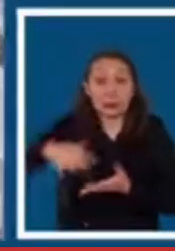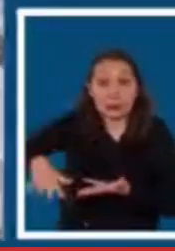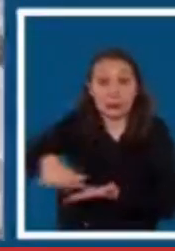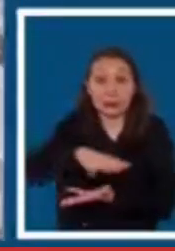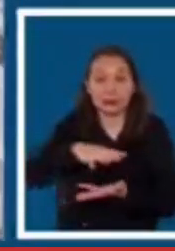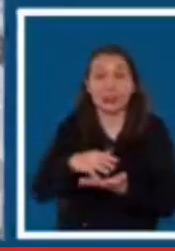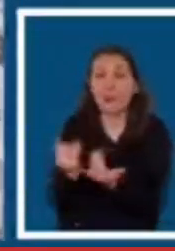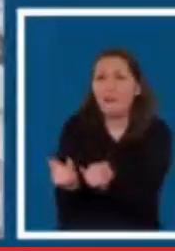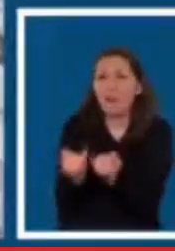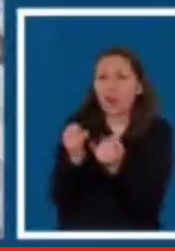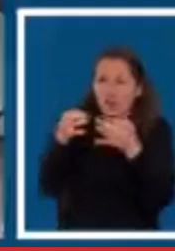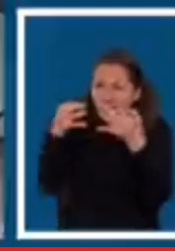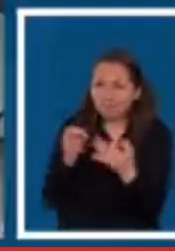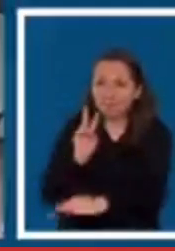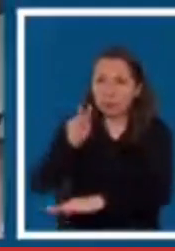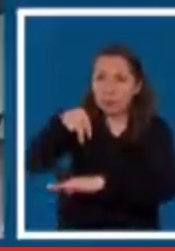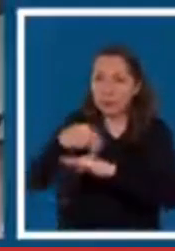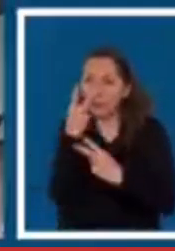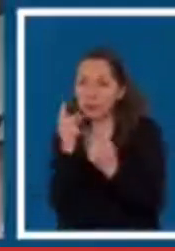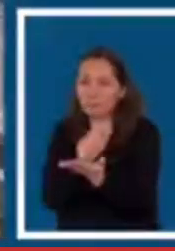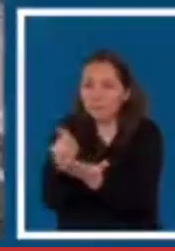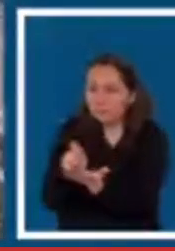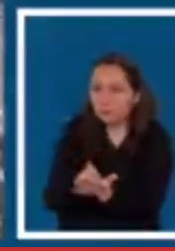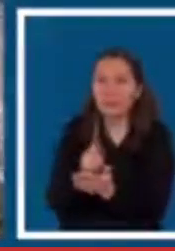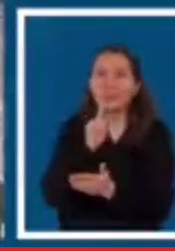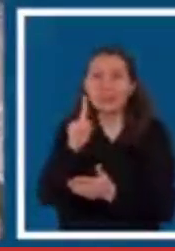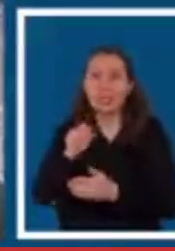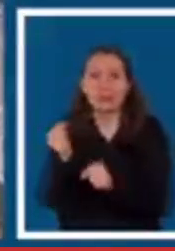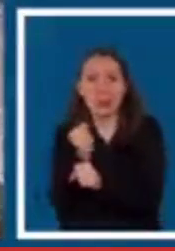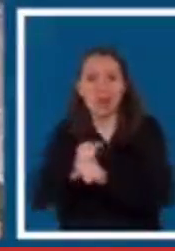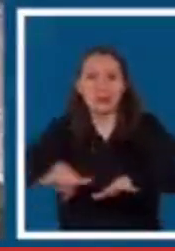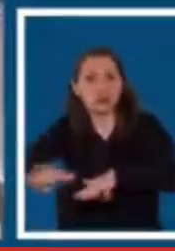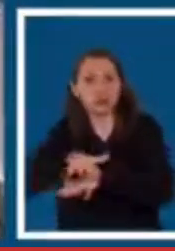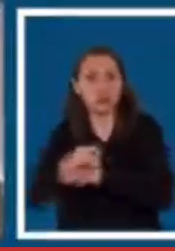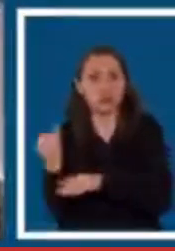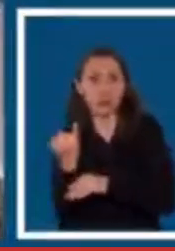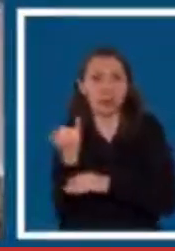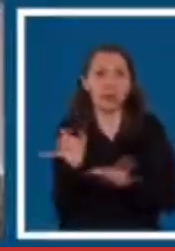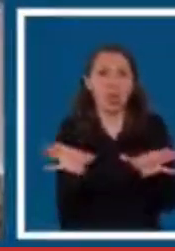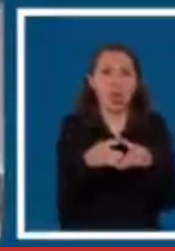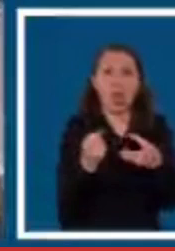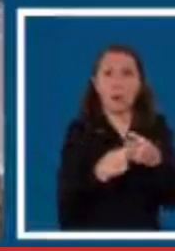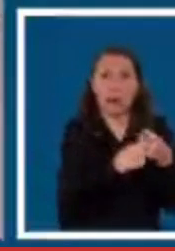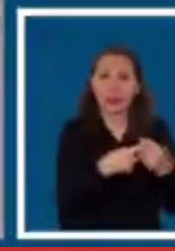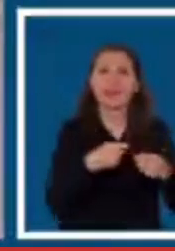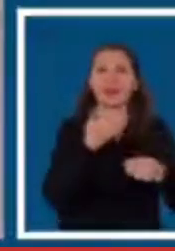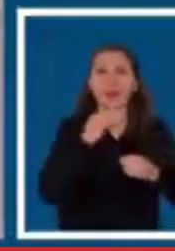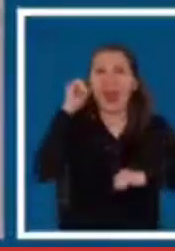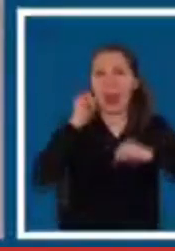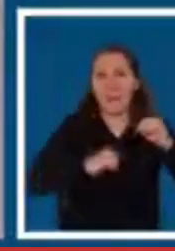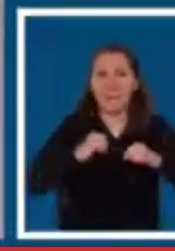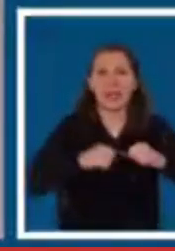este levantamiento de forma presencial tanto de productores e individuales cooperativas agrícolas y empresas hidro